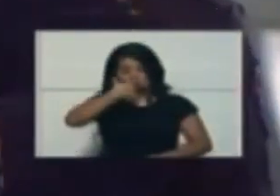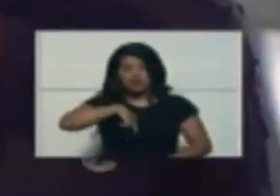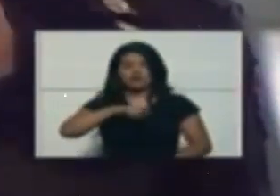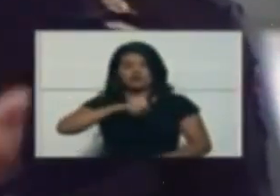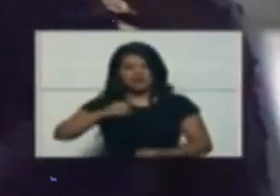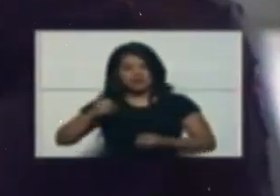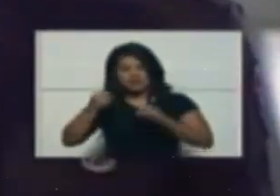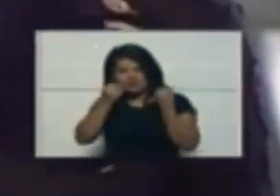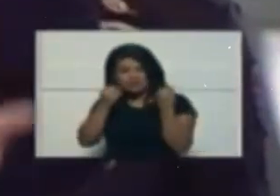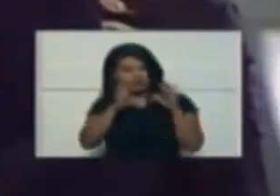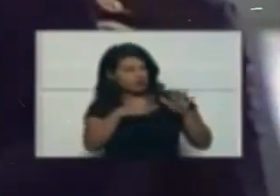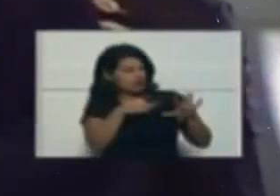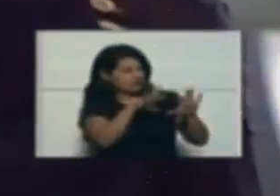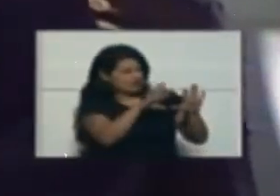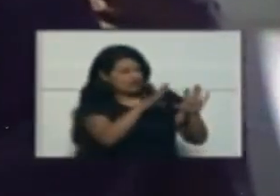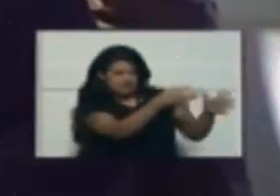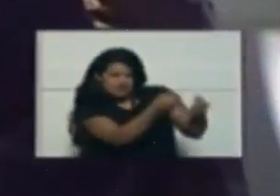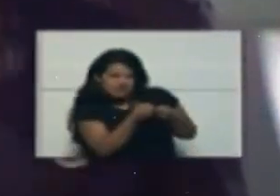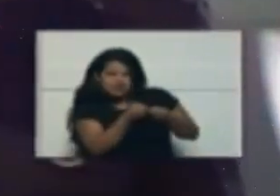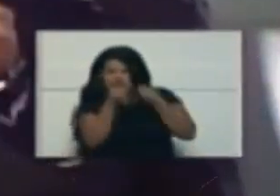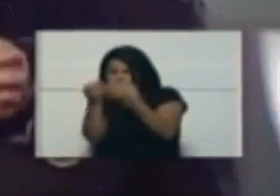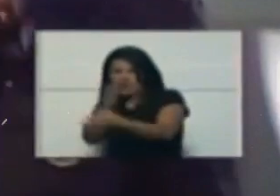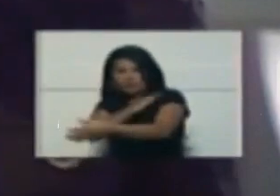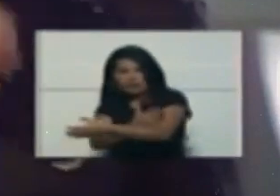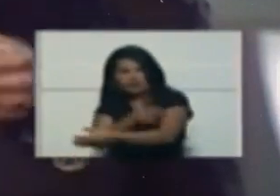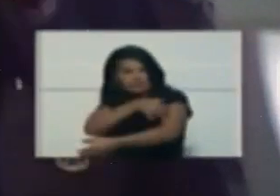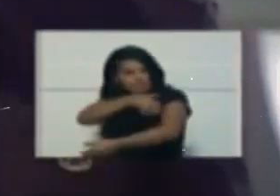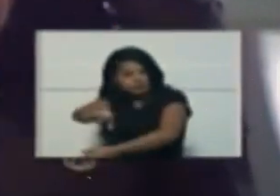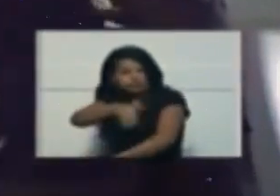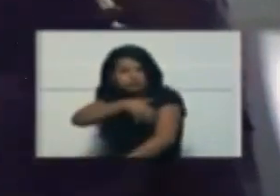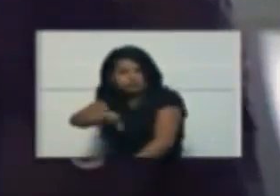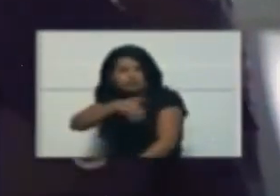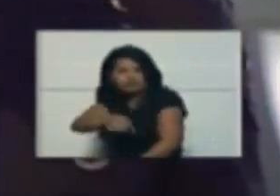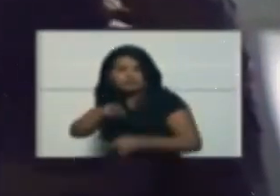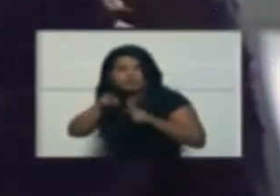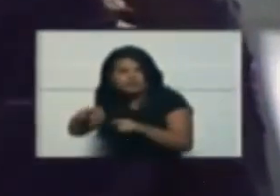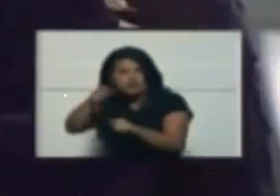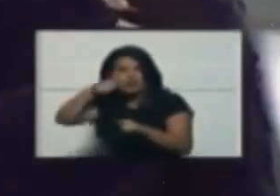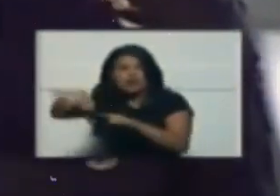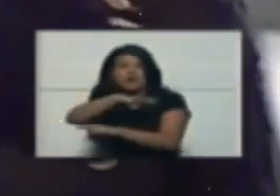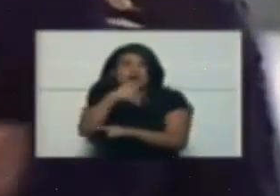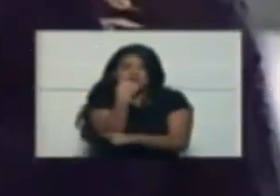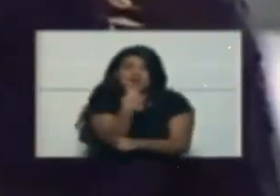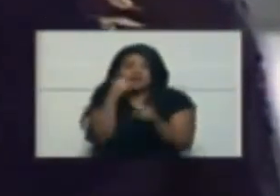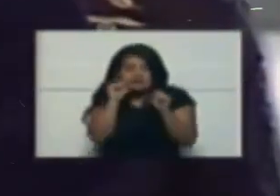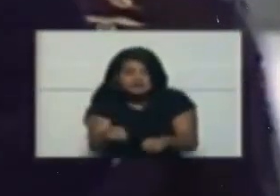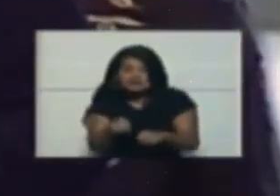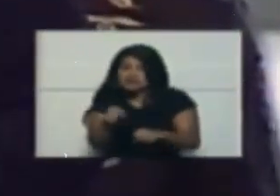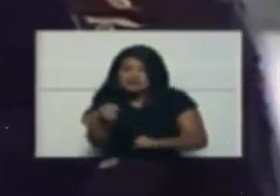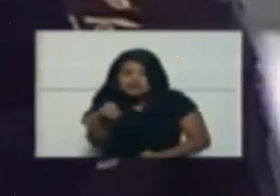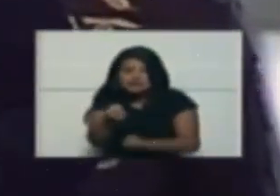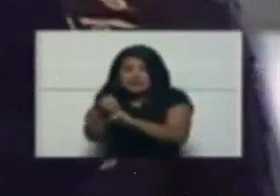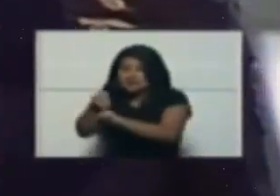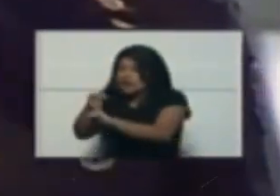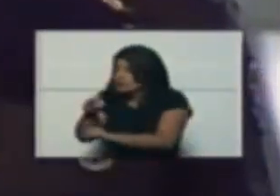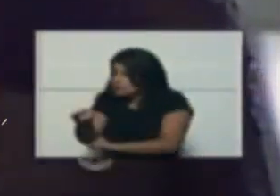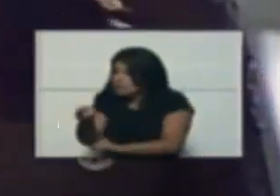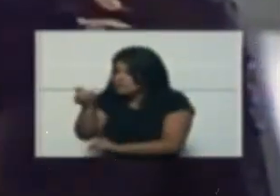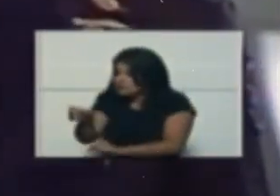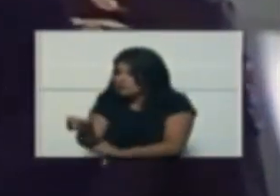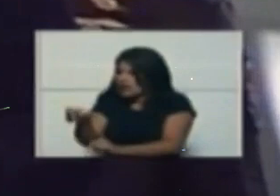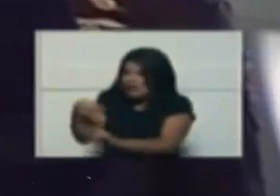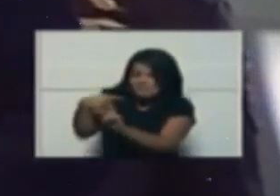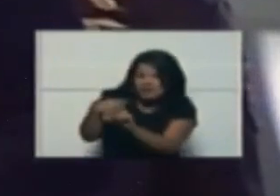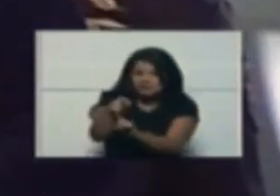Avanzar, avanzar, avanzar. Sumar, sumar y sumar fuerzas de todo tipo. Por supuesto, las